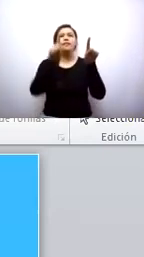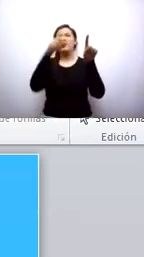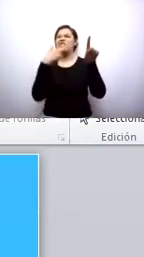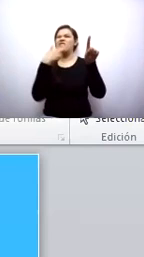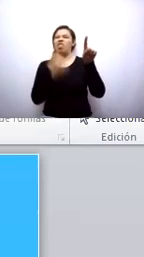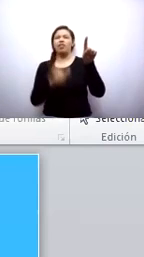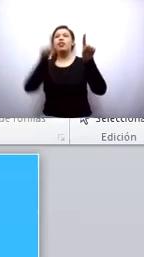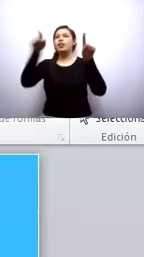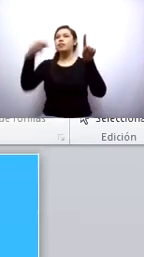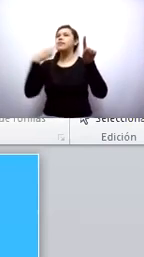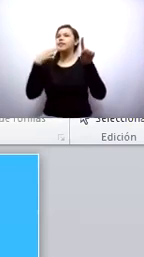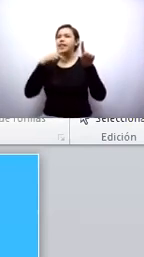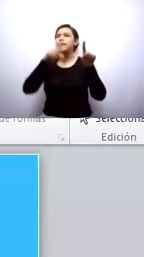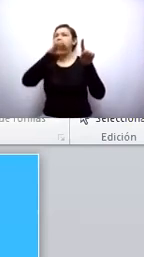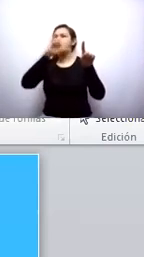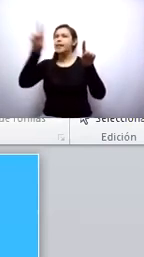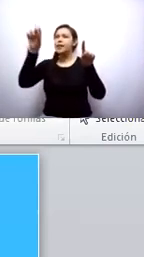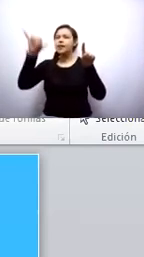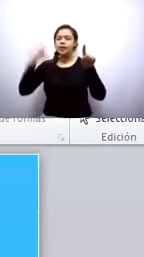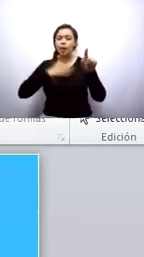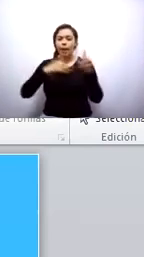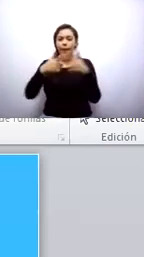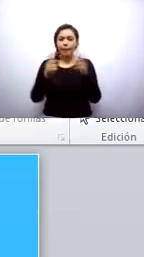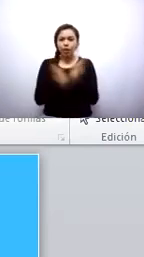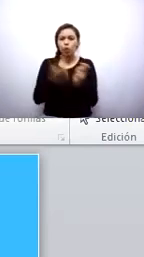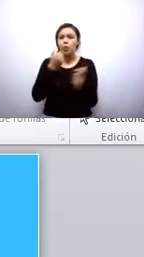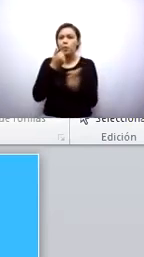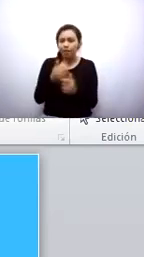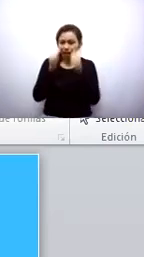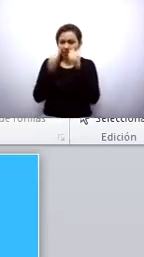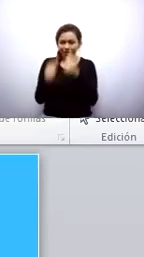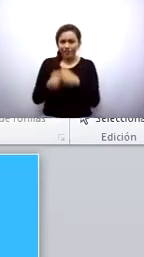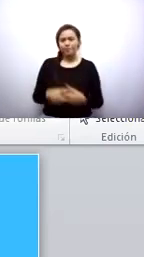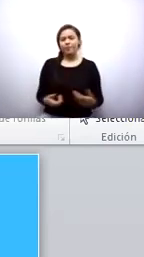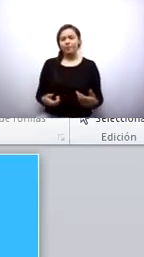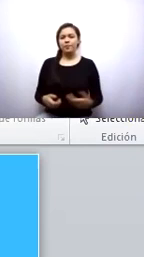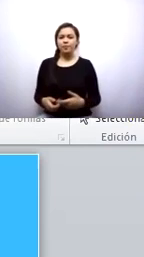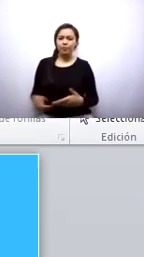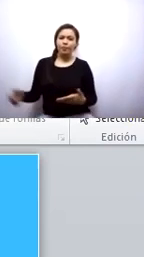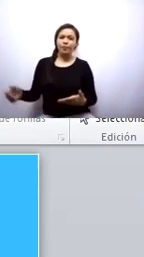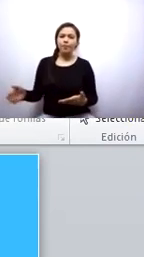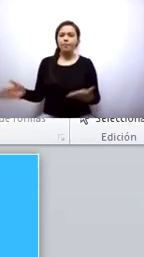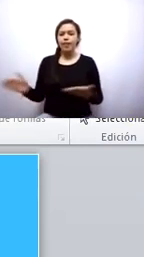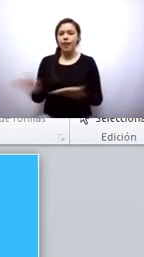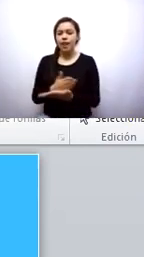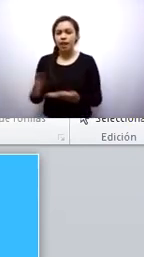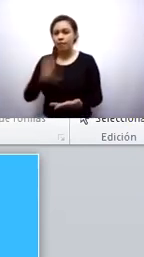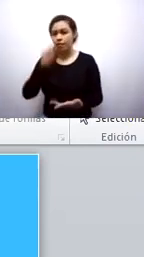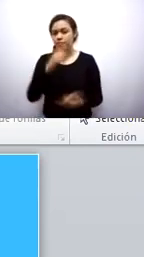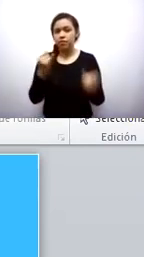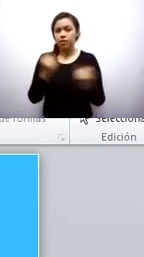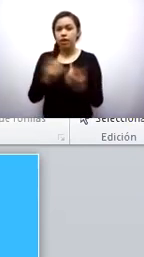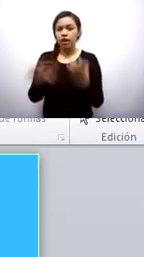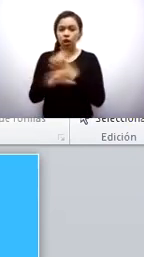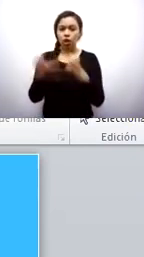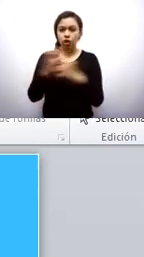mis actividades, en cada uno de mis grupos, ¿no? Y bueno, también hay algunos pendientes